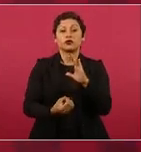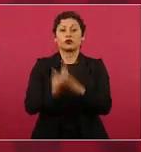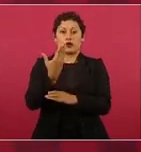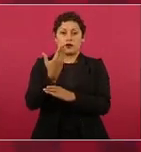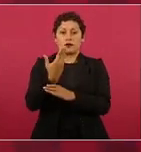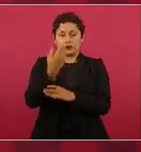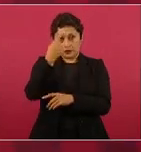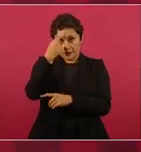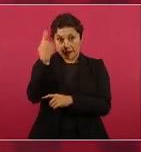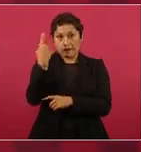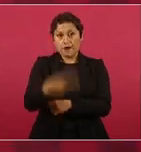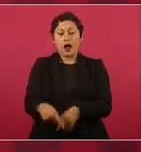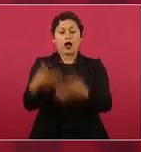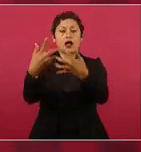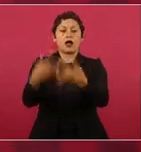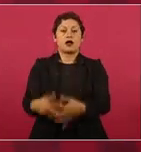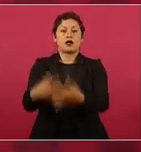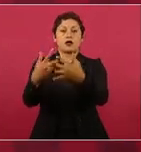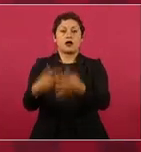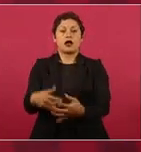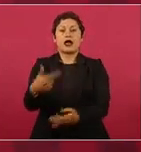gas.